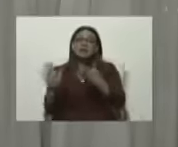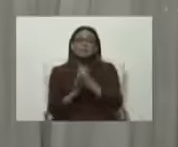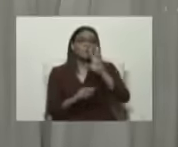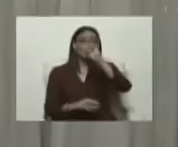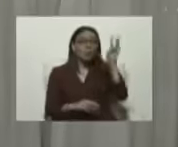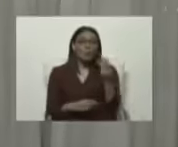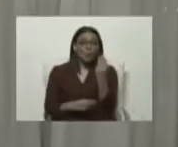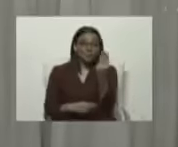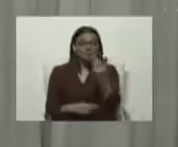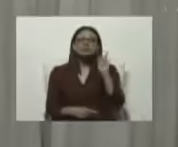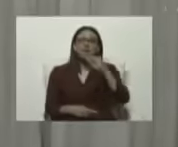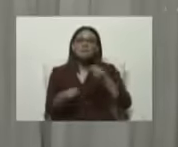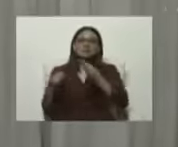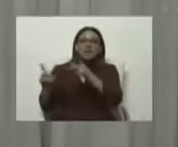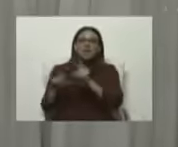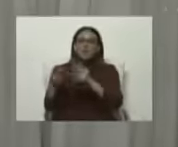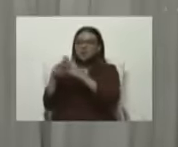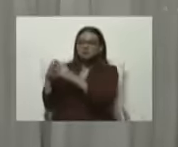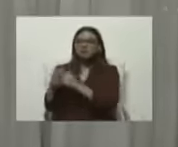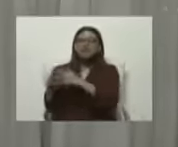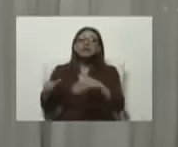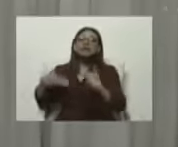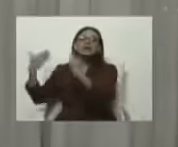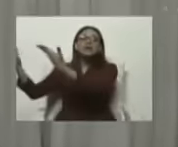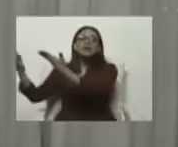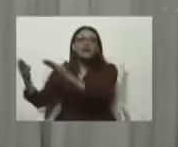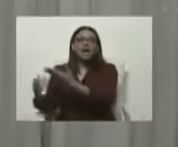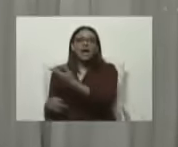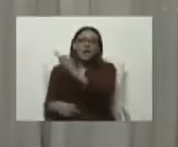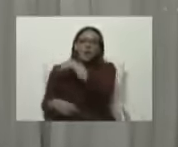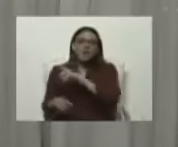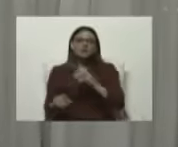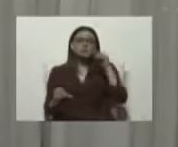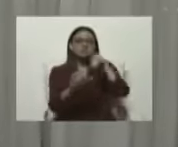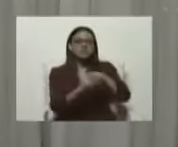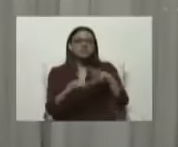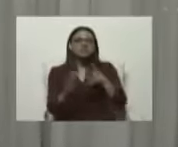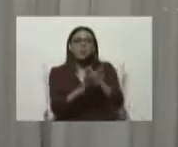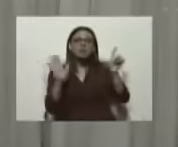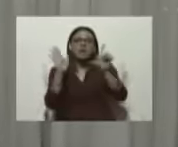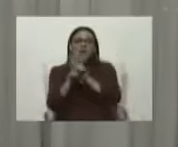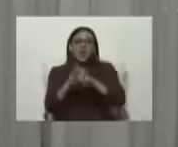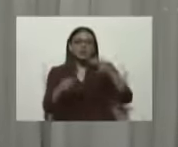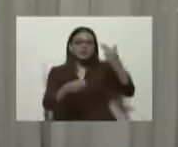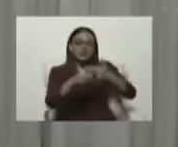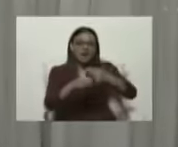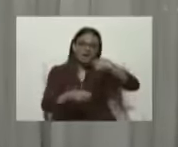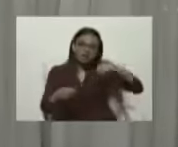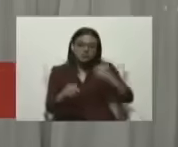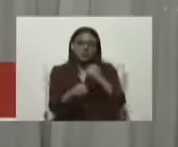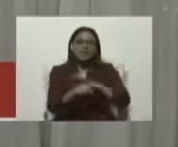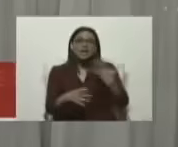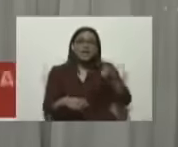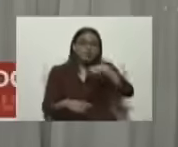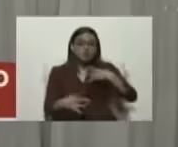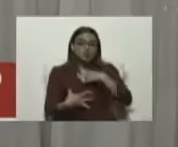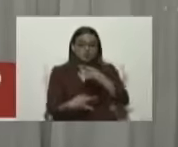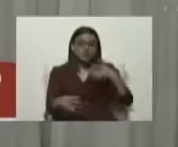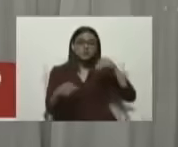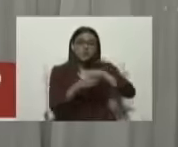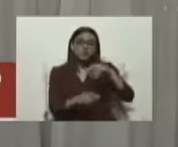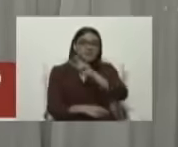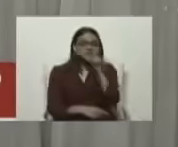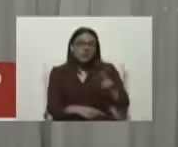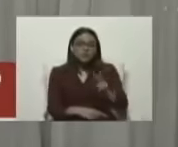entregársela a las grandes transnacionales, derogar la ley de hidrocarburos para que los intereses de la República dejen